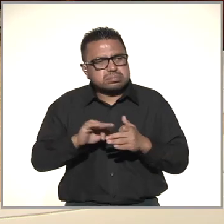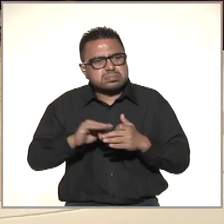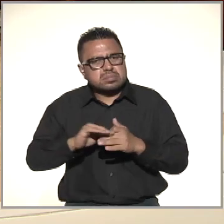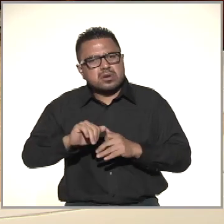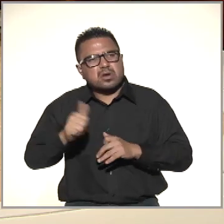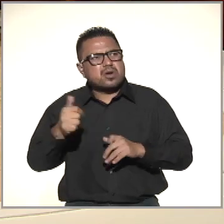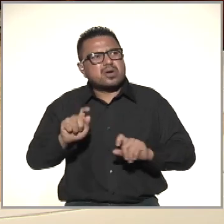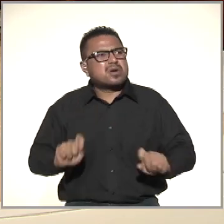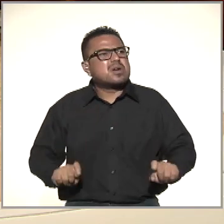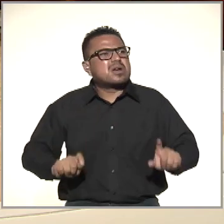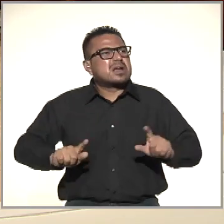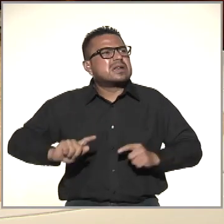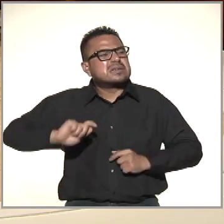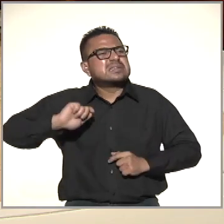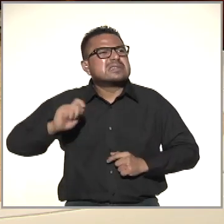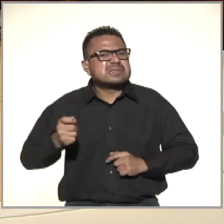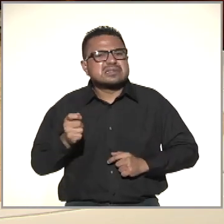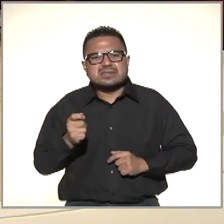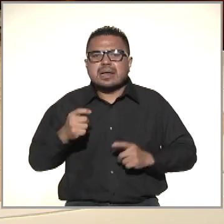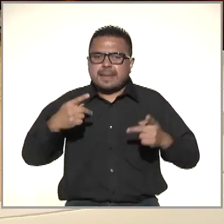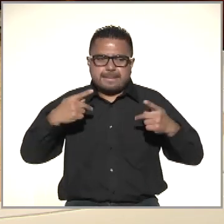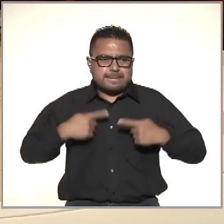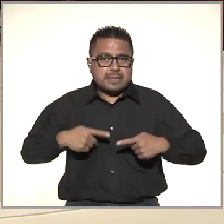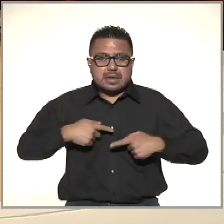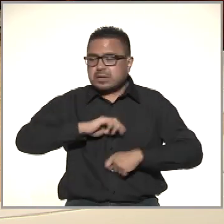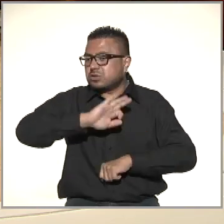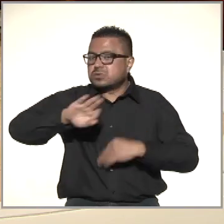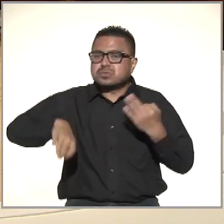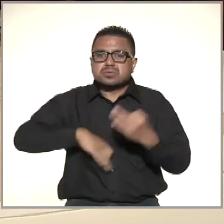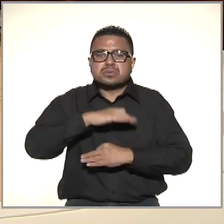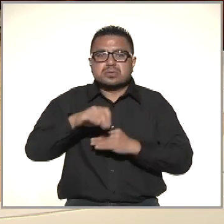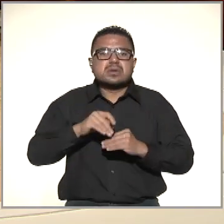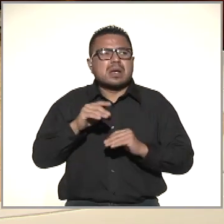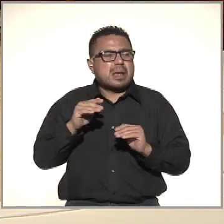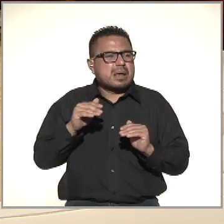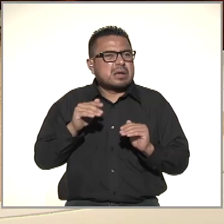programas es que los seres humanos somos un poco